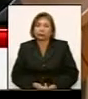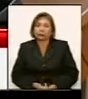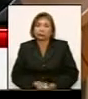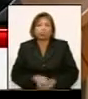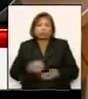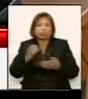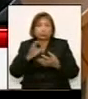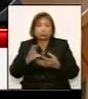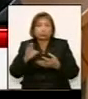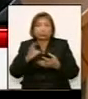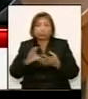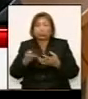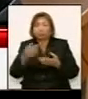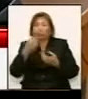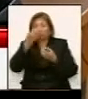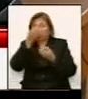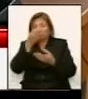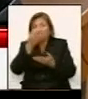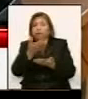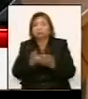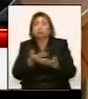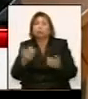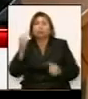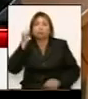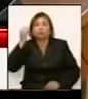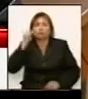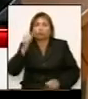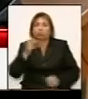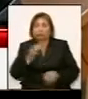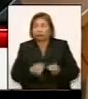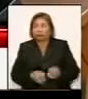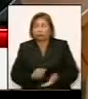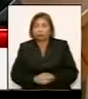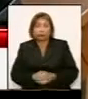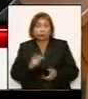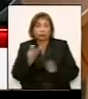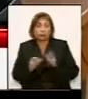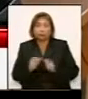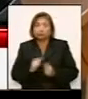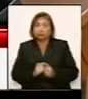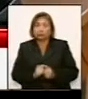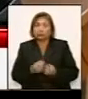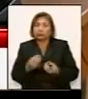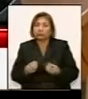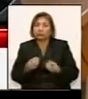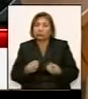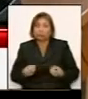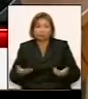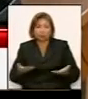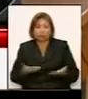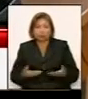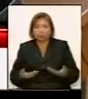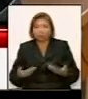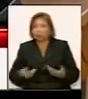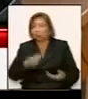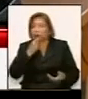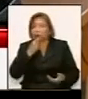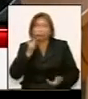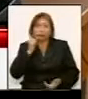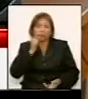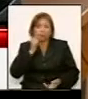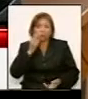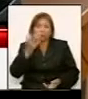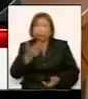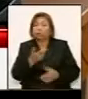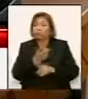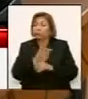capacitación de información sobre cuáles son los derechos digitales que tienen las personas como pueden depender por ejemplo su derecho a la privacidad a la libertad